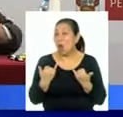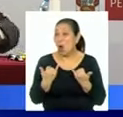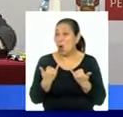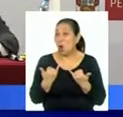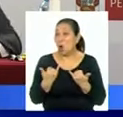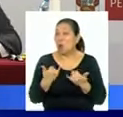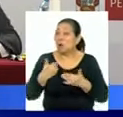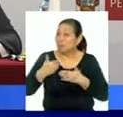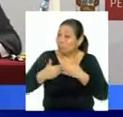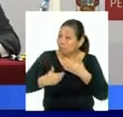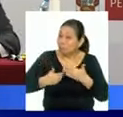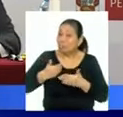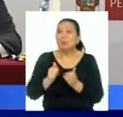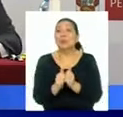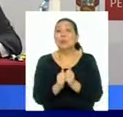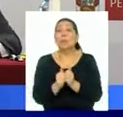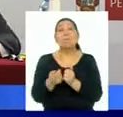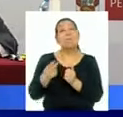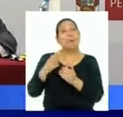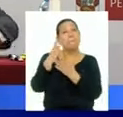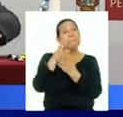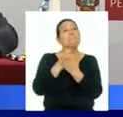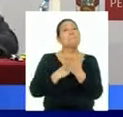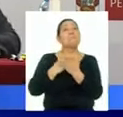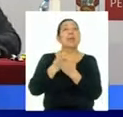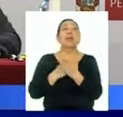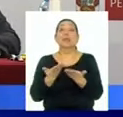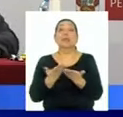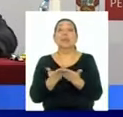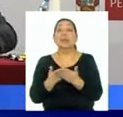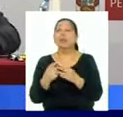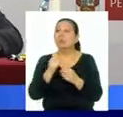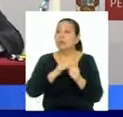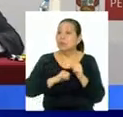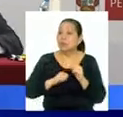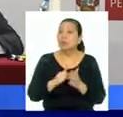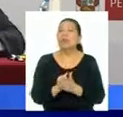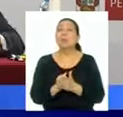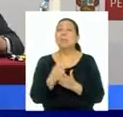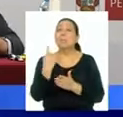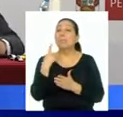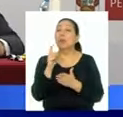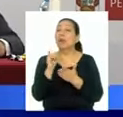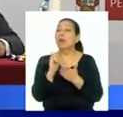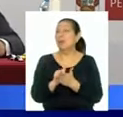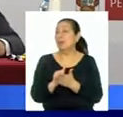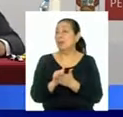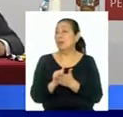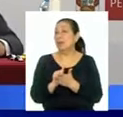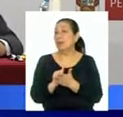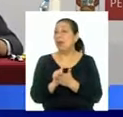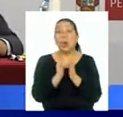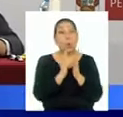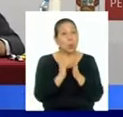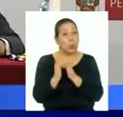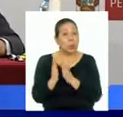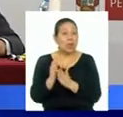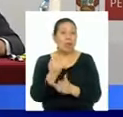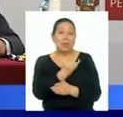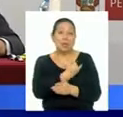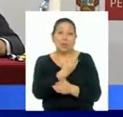después hemos registrado una reducción del índice de victimización medido por el